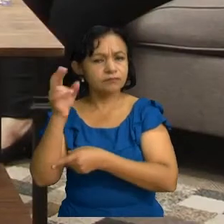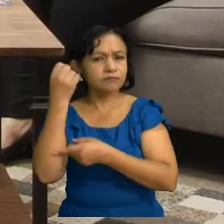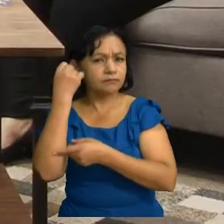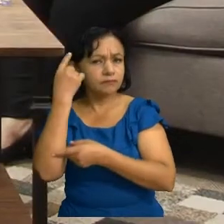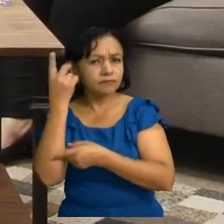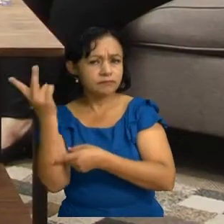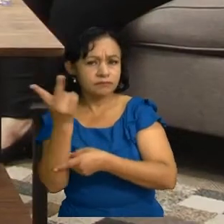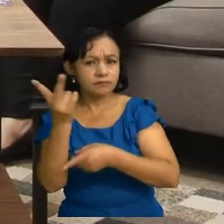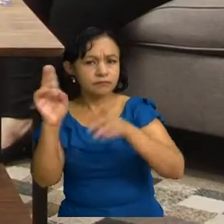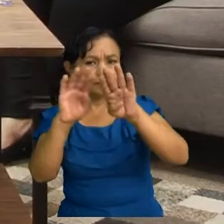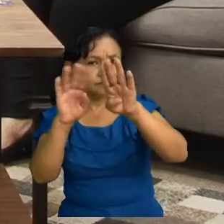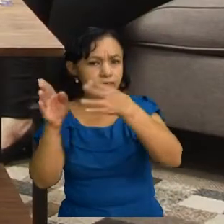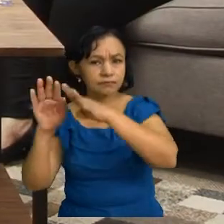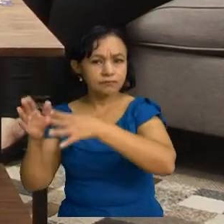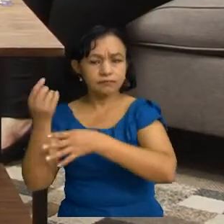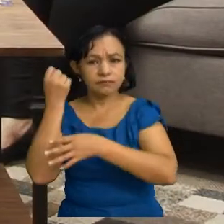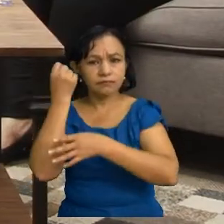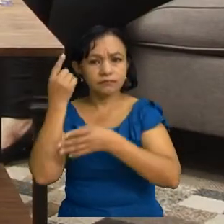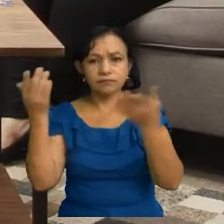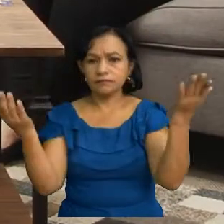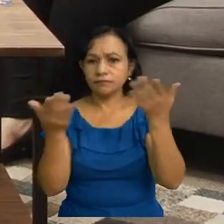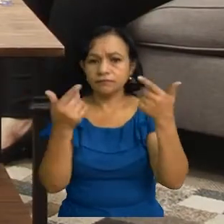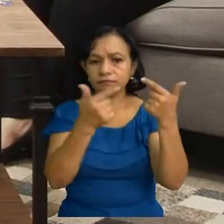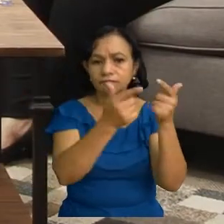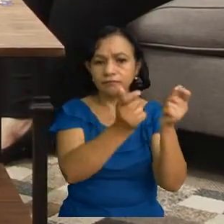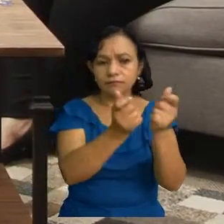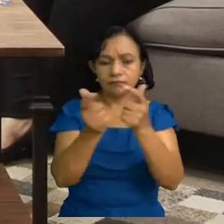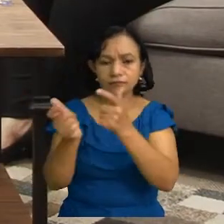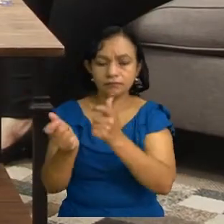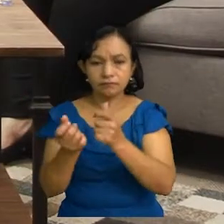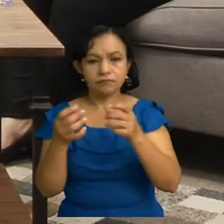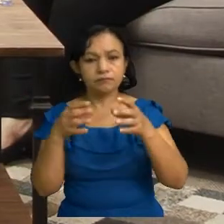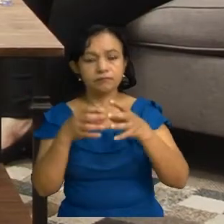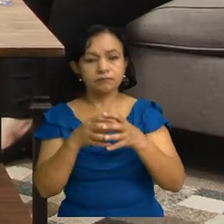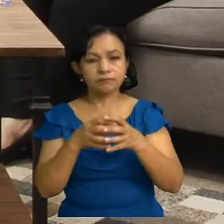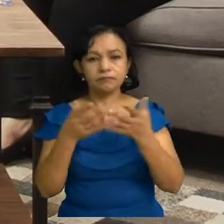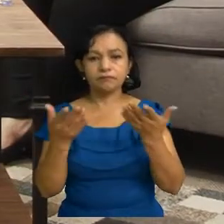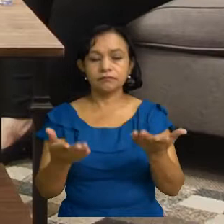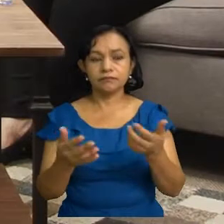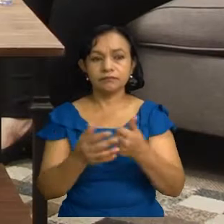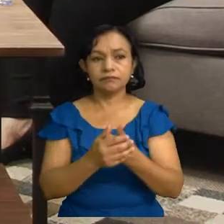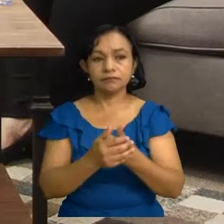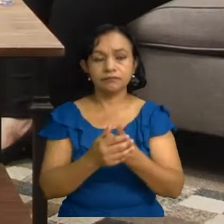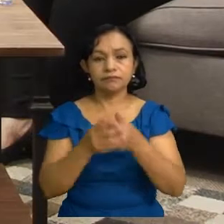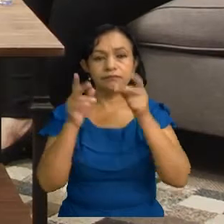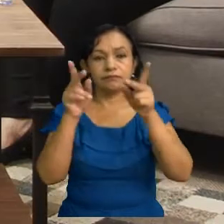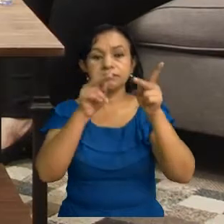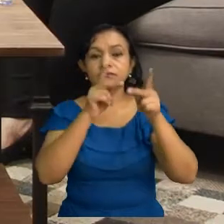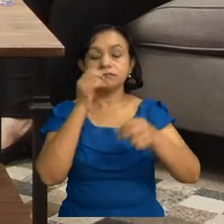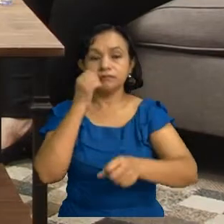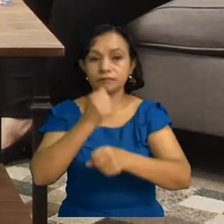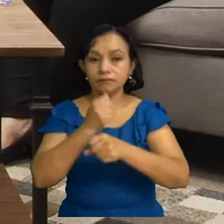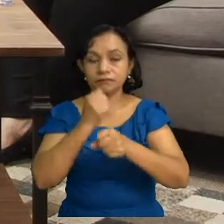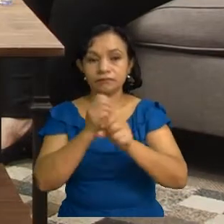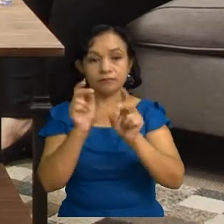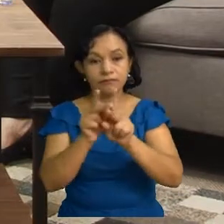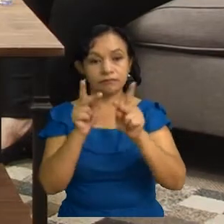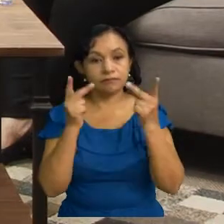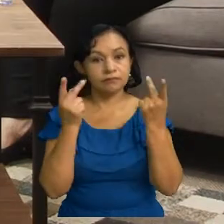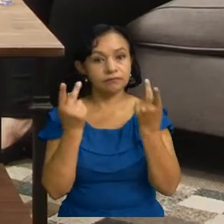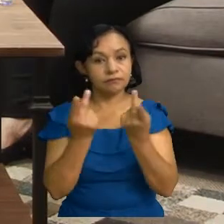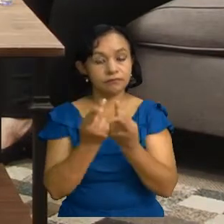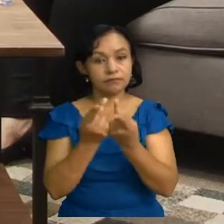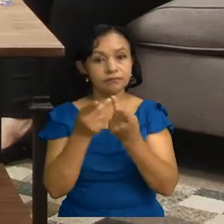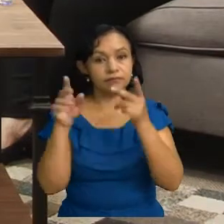de integración de los movimientos sociales de los de los protagonistas de nuestro pueblo de la comunidad a